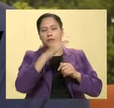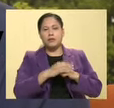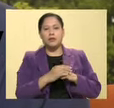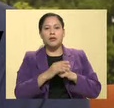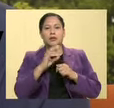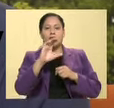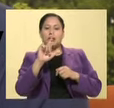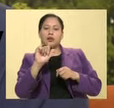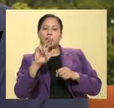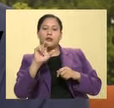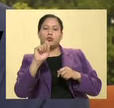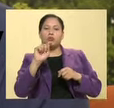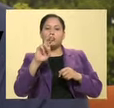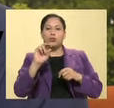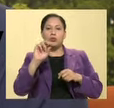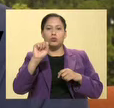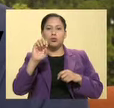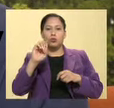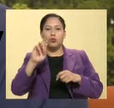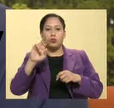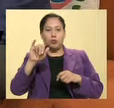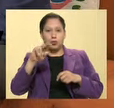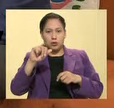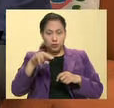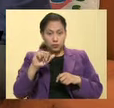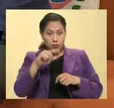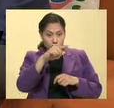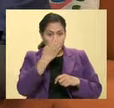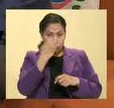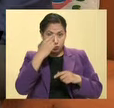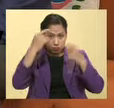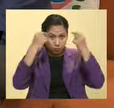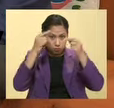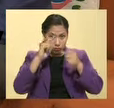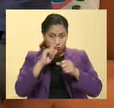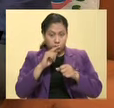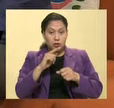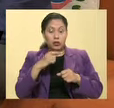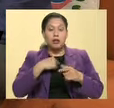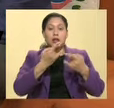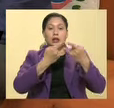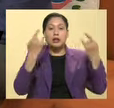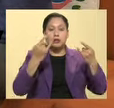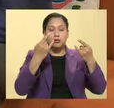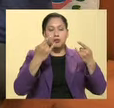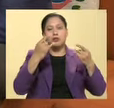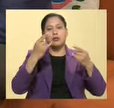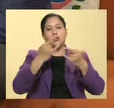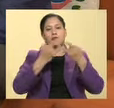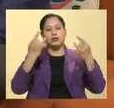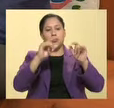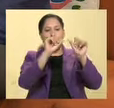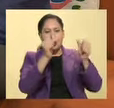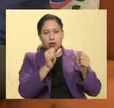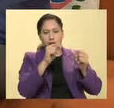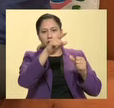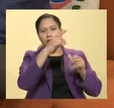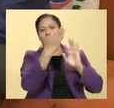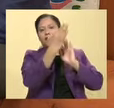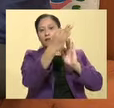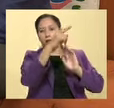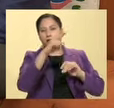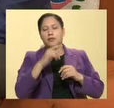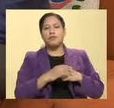en el claustro de Sor Juana. ¿Y luego tienes una carrera? Soy historiador del arte. Estudié historia del arte aquí enfrente, en el claustro de Sor Juana.